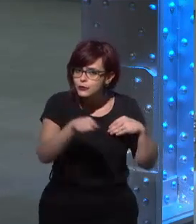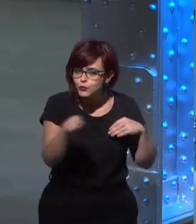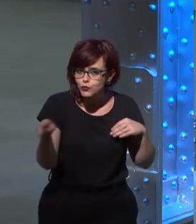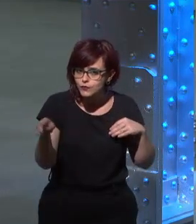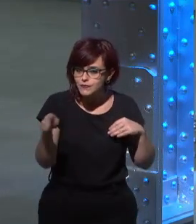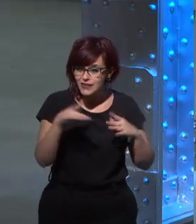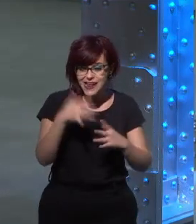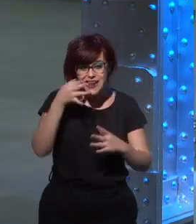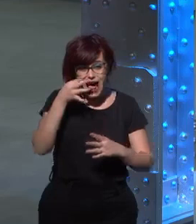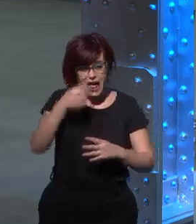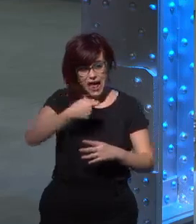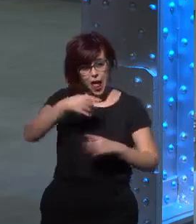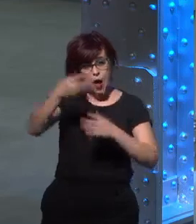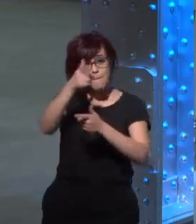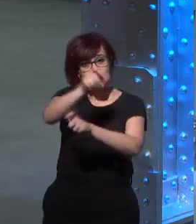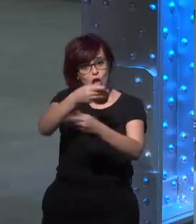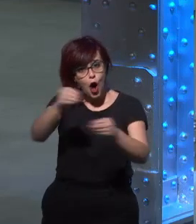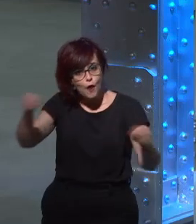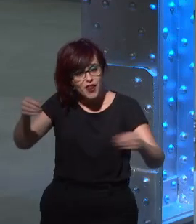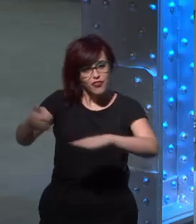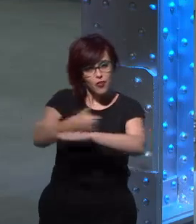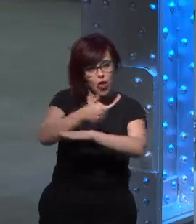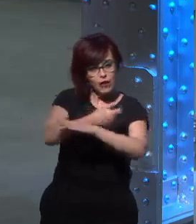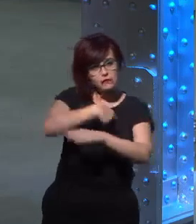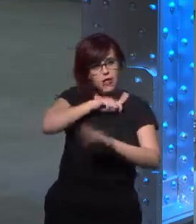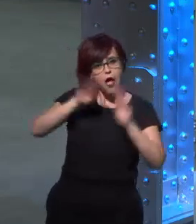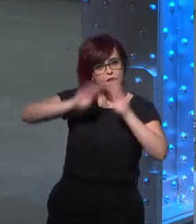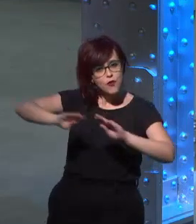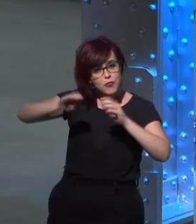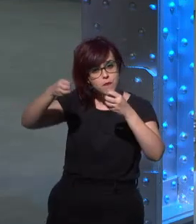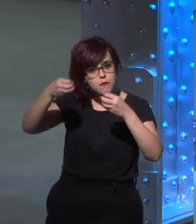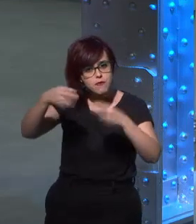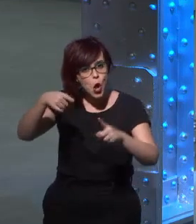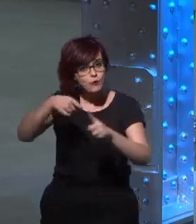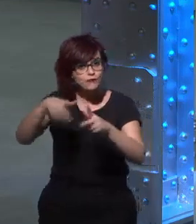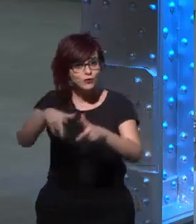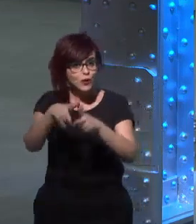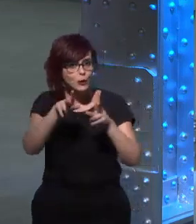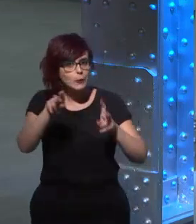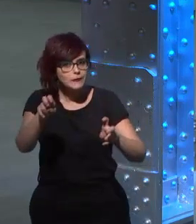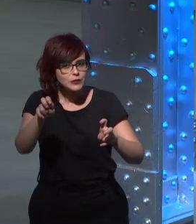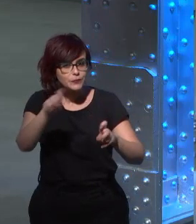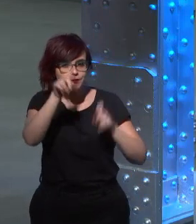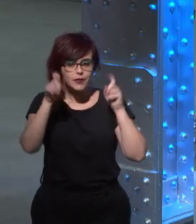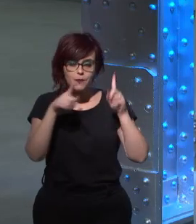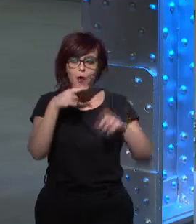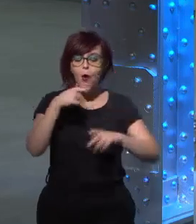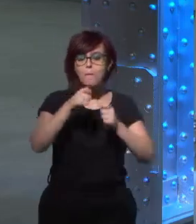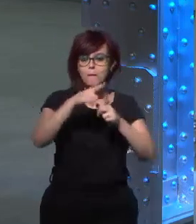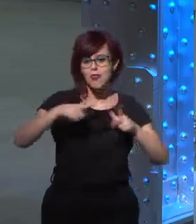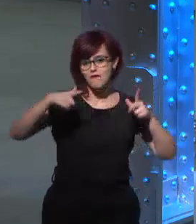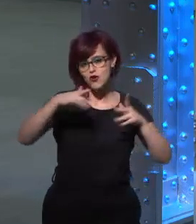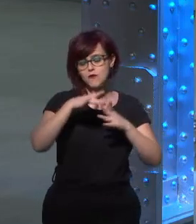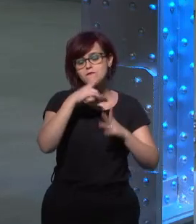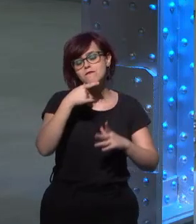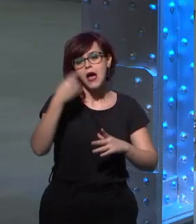formando a sus jóvenes y a sus ciudadanos para esta nueva sociedad? La plataforma de la sociedad civil G2020, dentro de